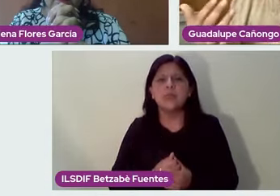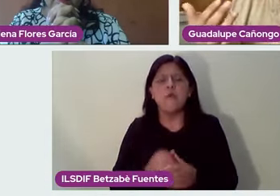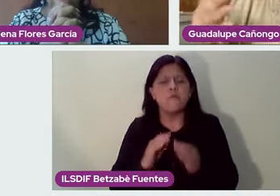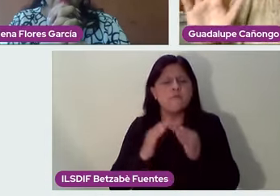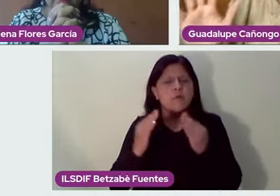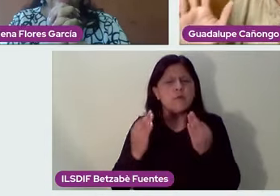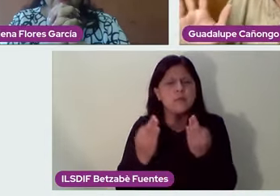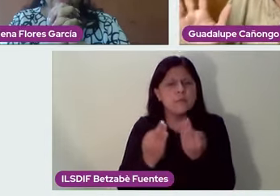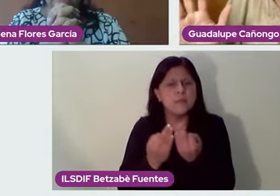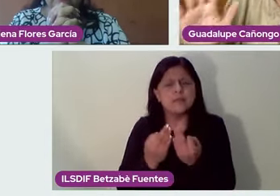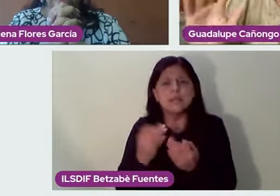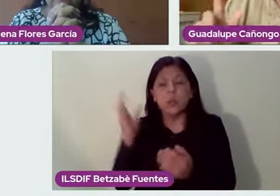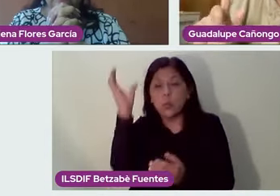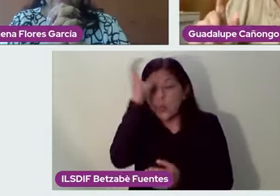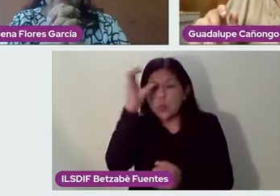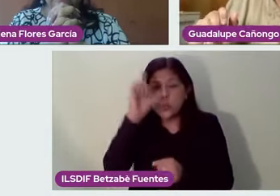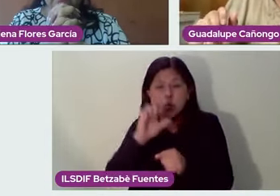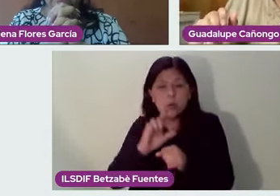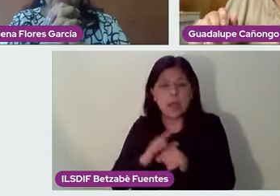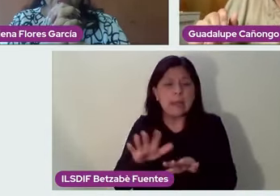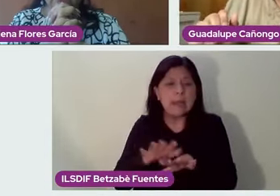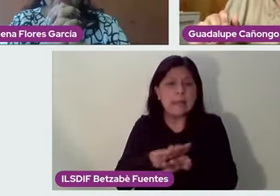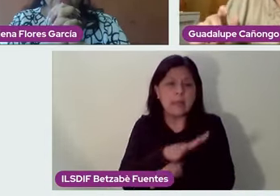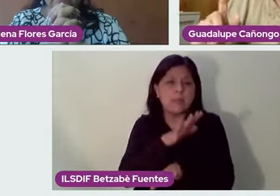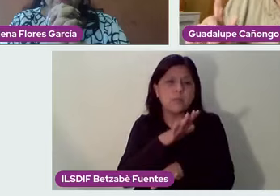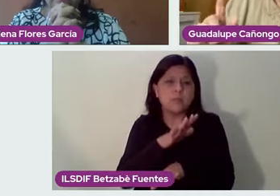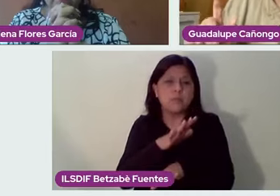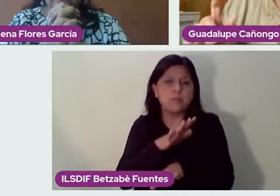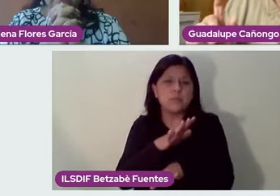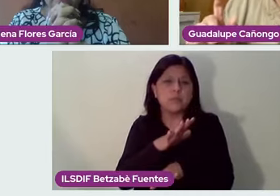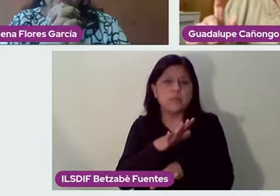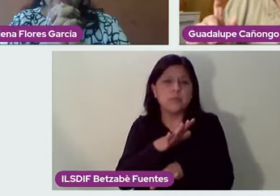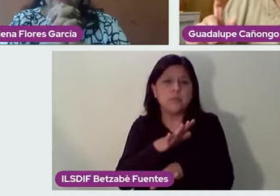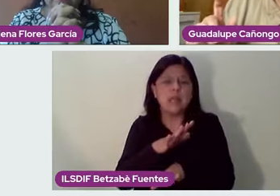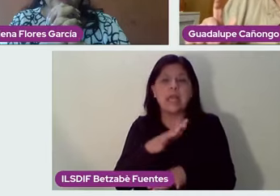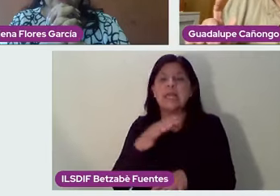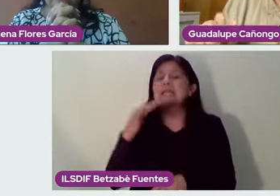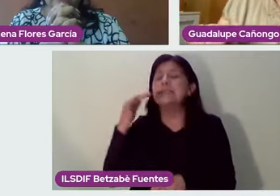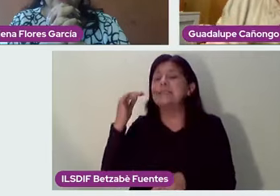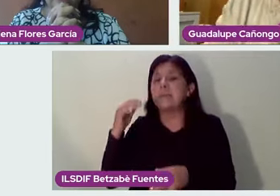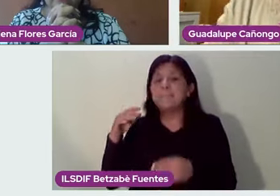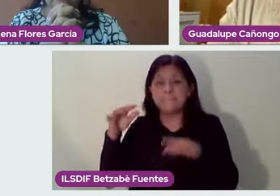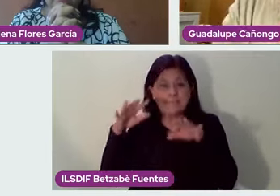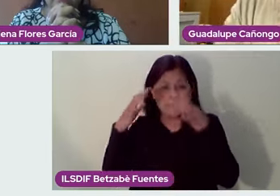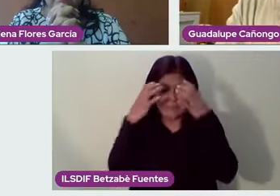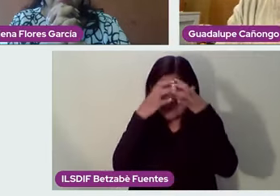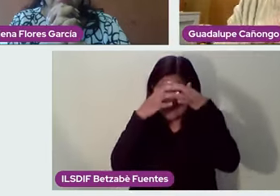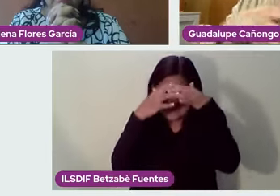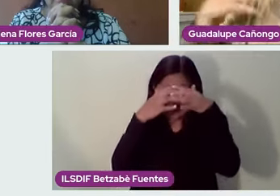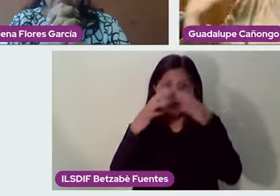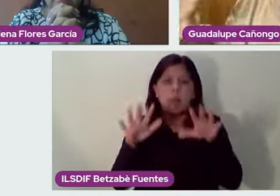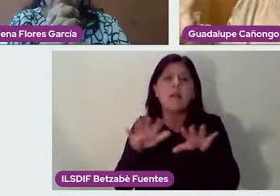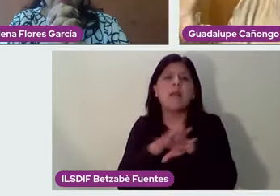estrategias también, pero culturales o de sensibilización, de concientización. Ajá.